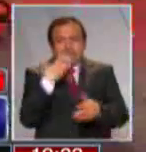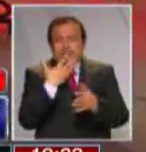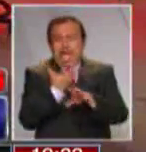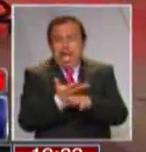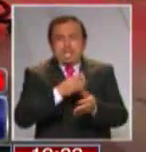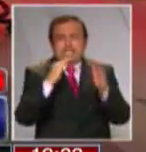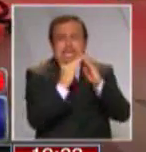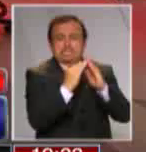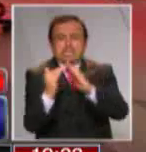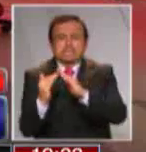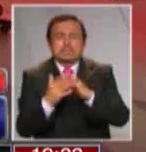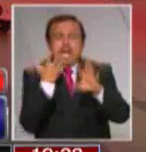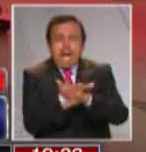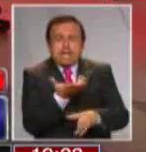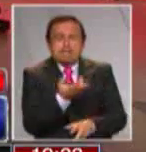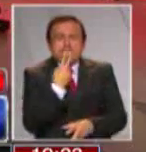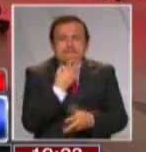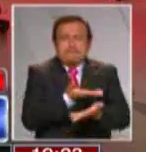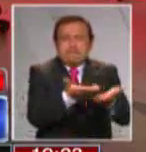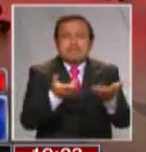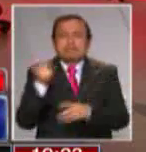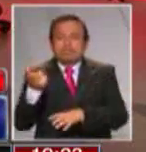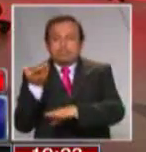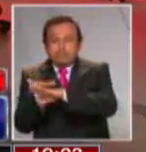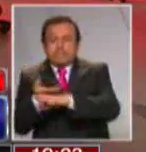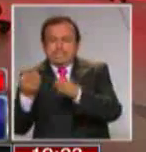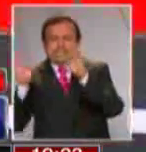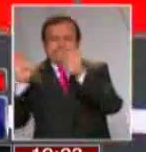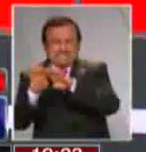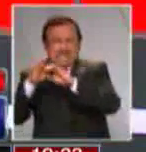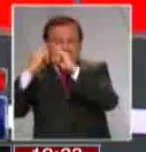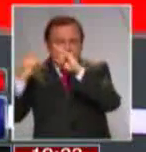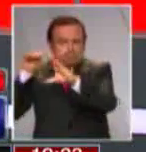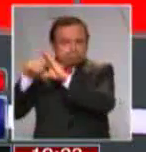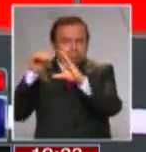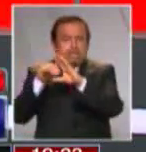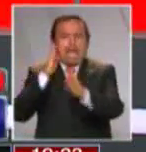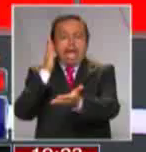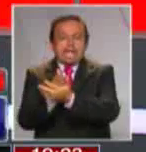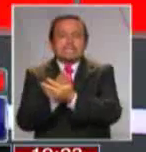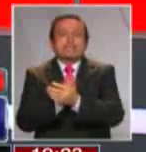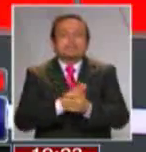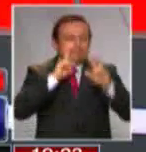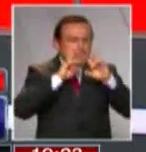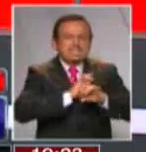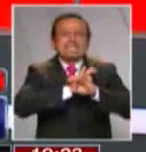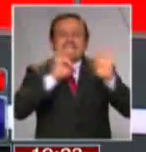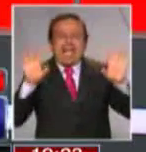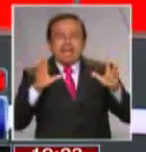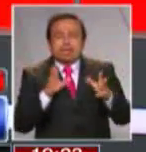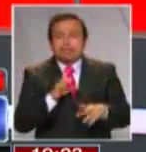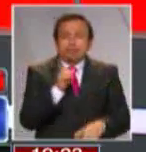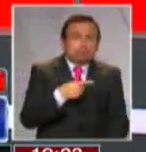hay poblaciones? ¿Ustedes, como intendencia, pedirán el cierre de este lugar de acopio hasta que no esté absolutamente claro que